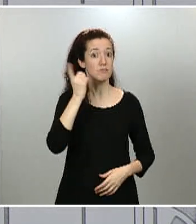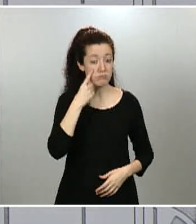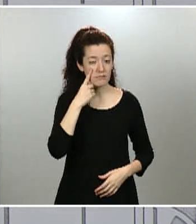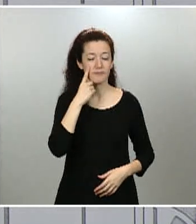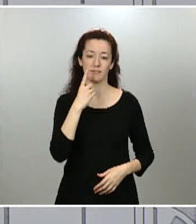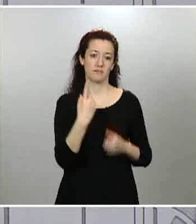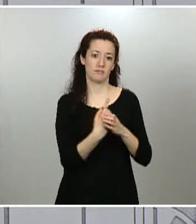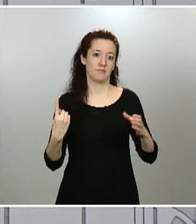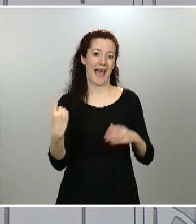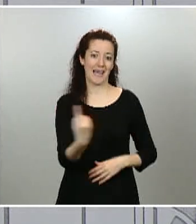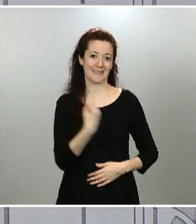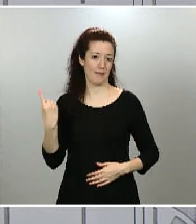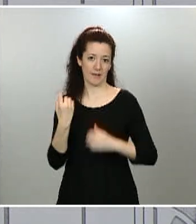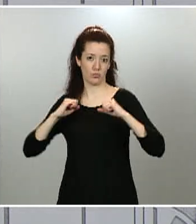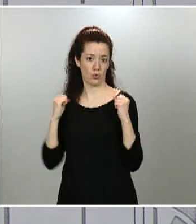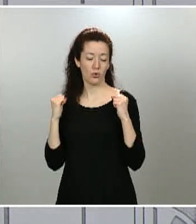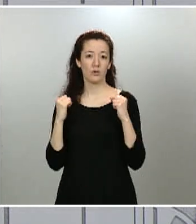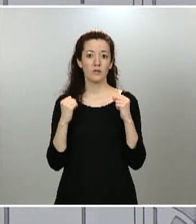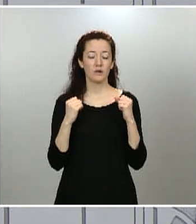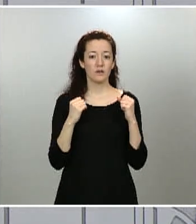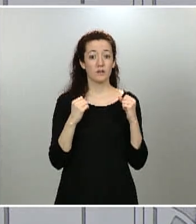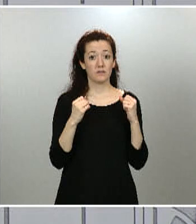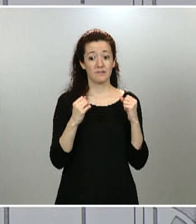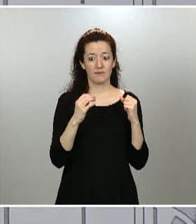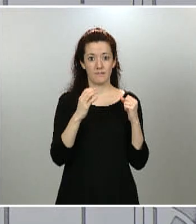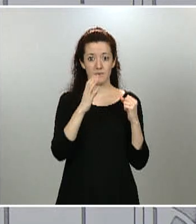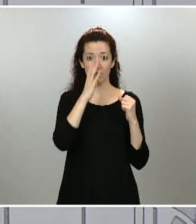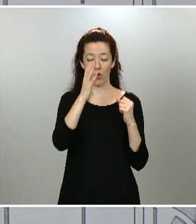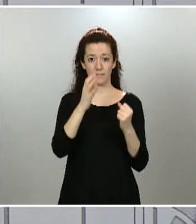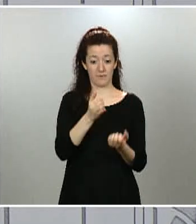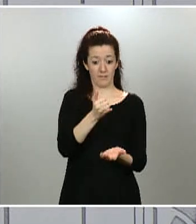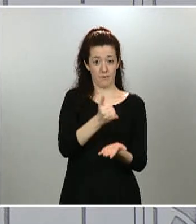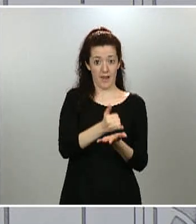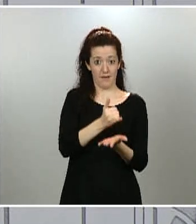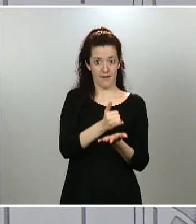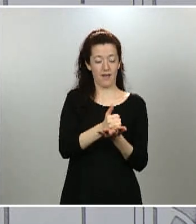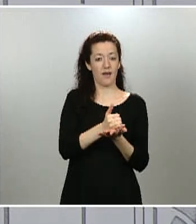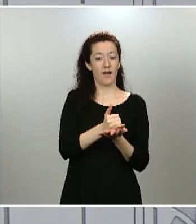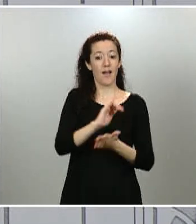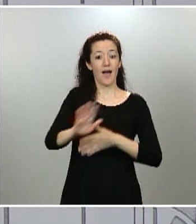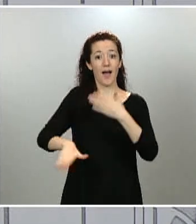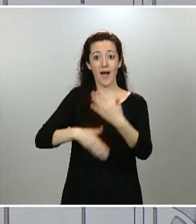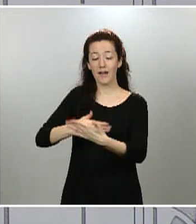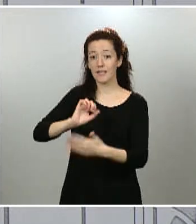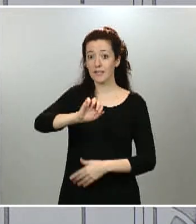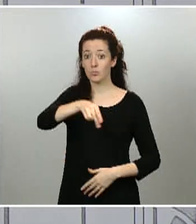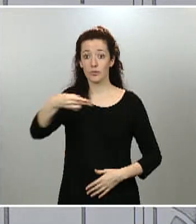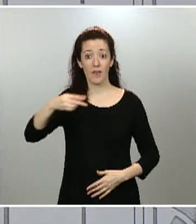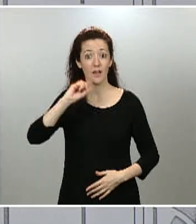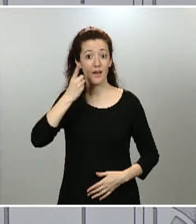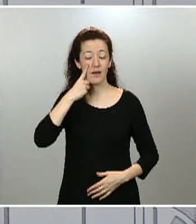el periodo en el que se tarda en tomar la muestra y recibir los resultados van a tener que estar muy